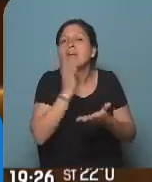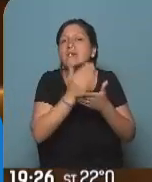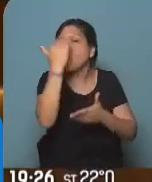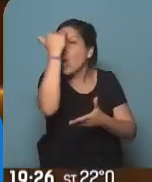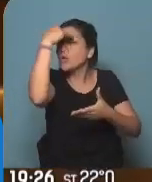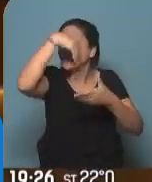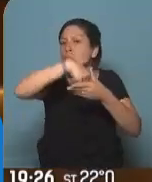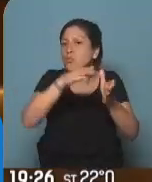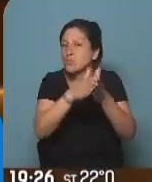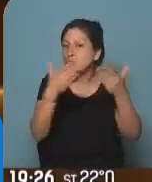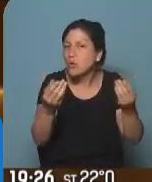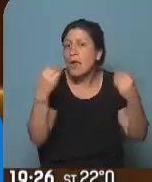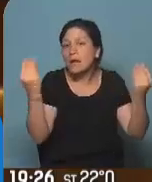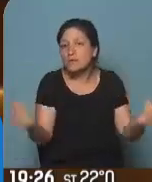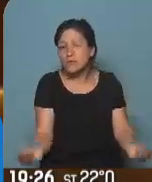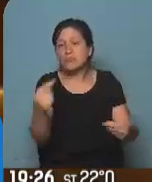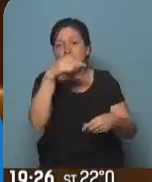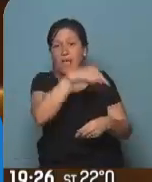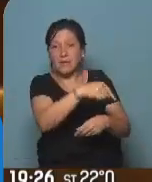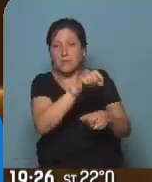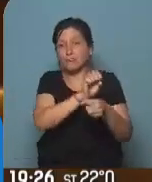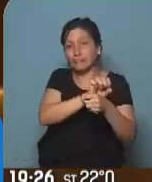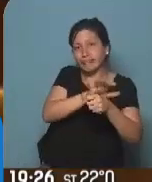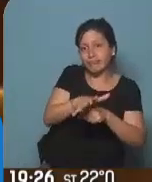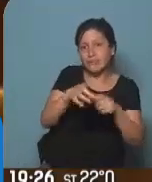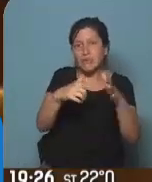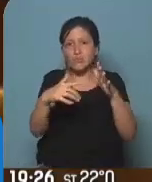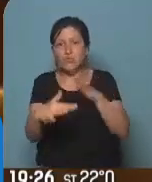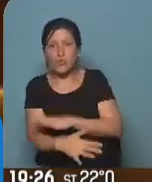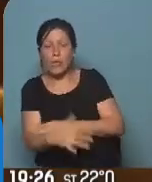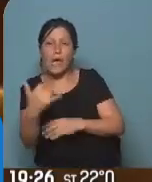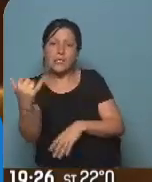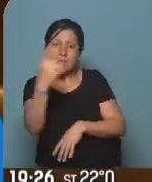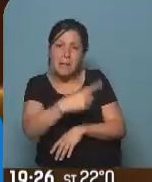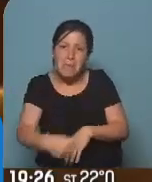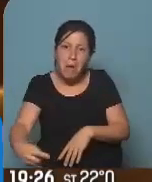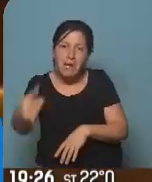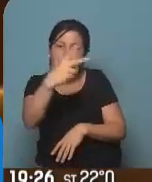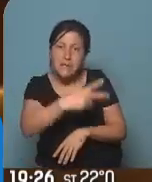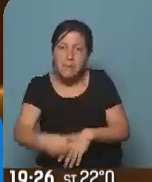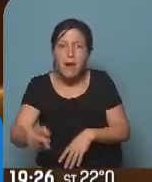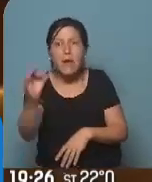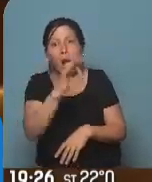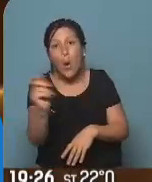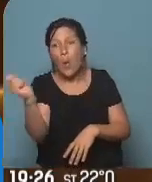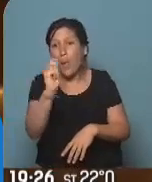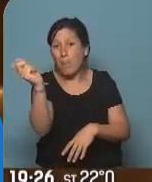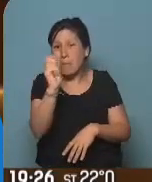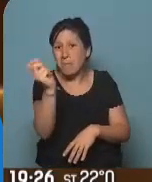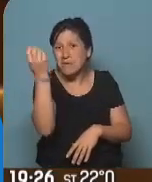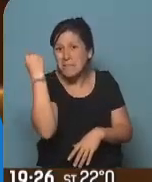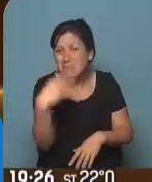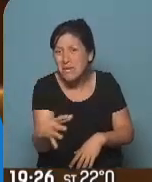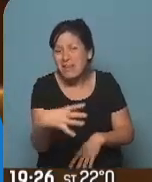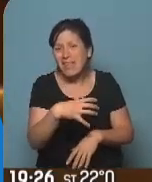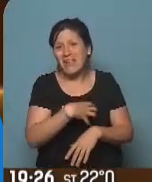que esto se vea afectado en una jurisdicción donde, por ejemplo, hay semanas o en algunos casos se ha llegado a perder meses de clases, en